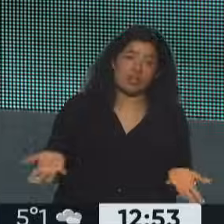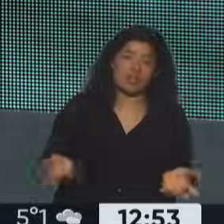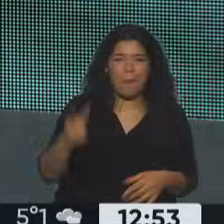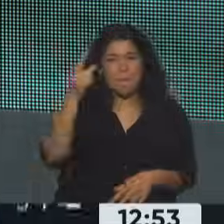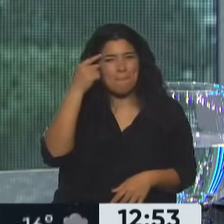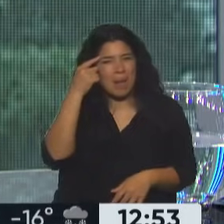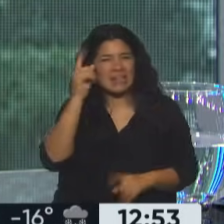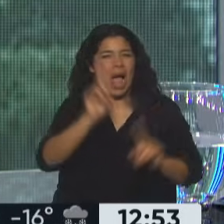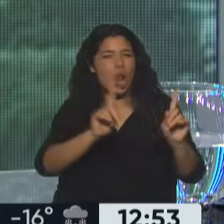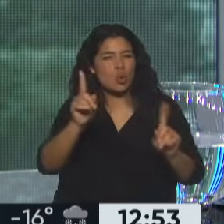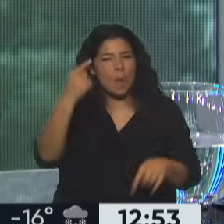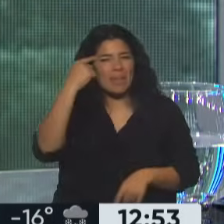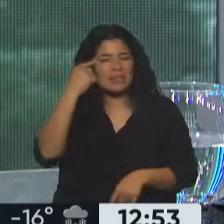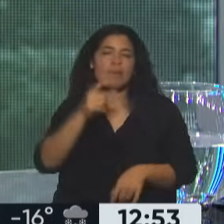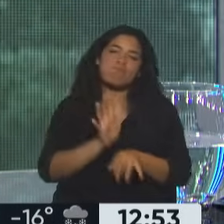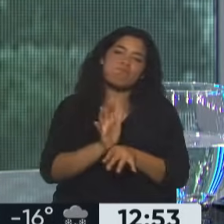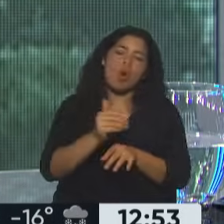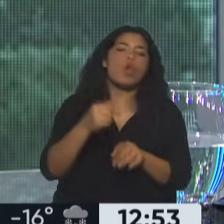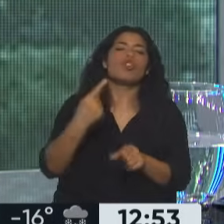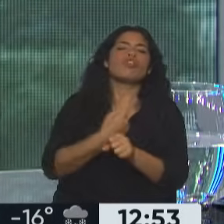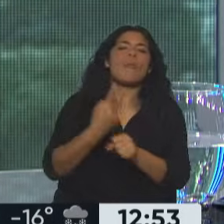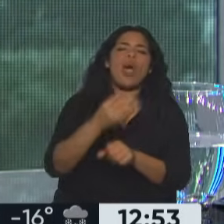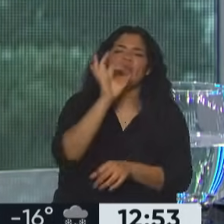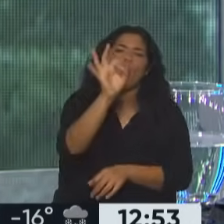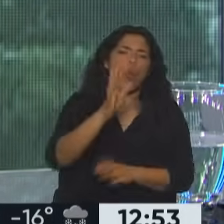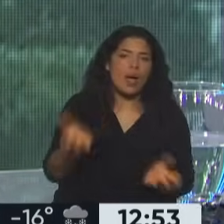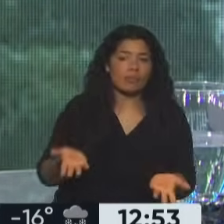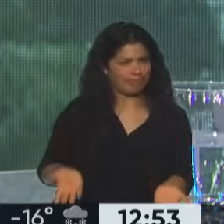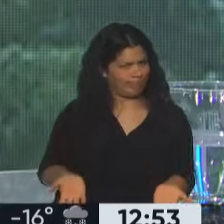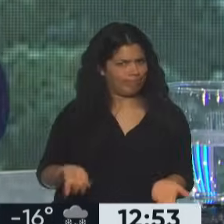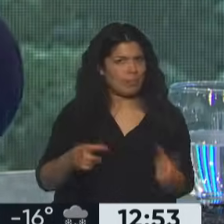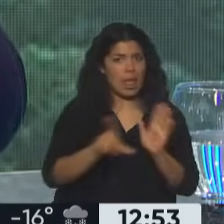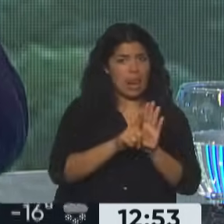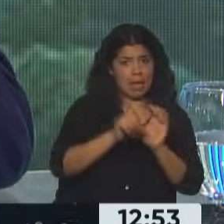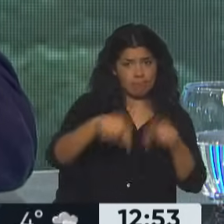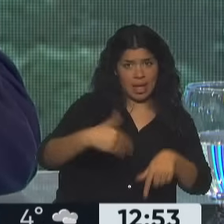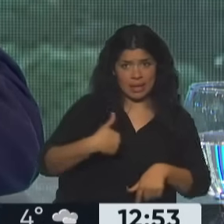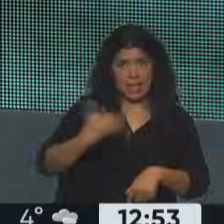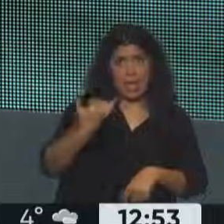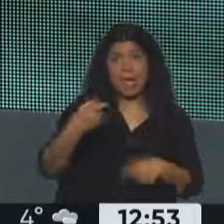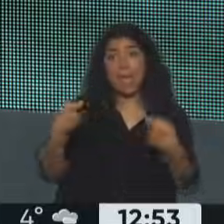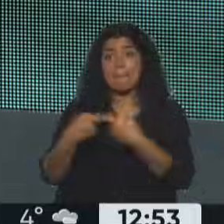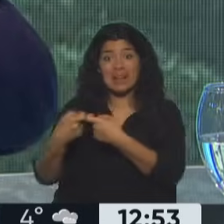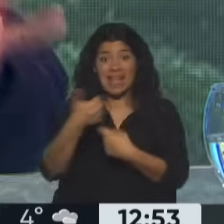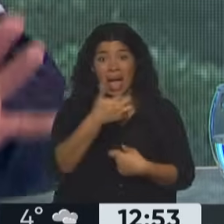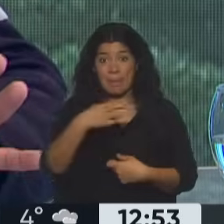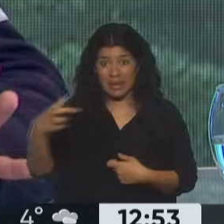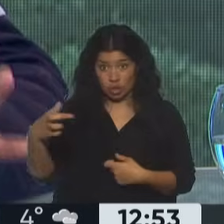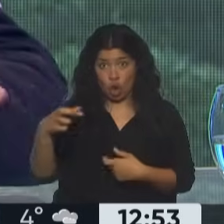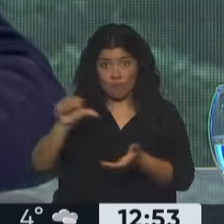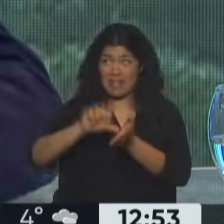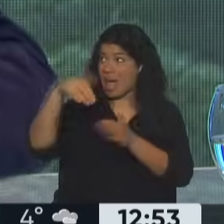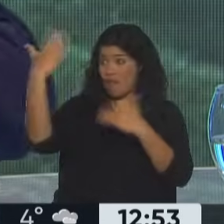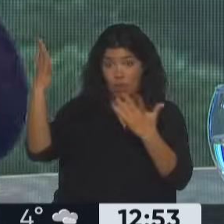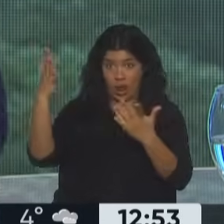Entonces nosotros decimos si se puede es ley de la Argentina las empresas que son todas extranjeras que se llevan la plata afuera